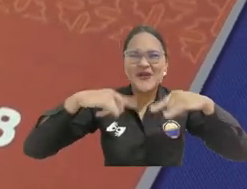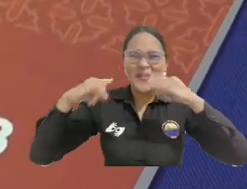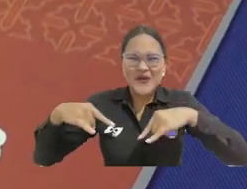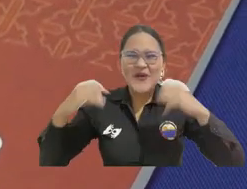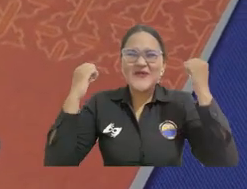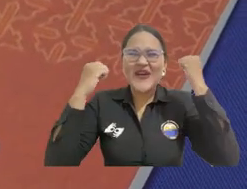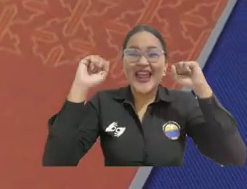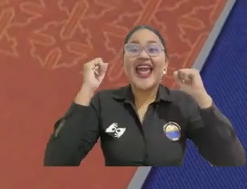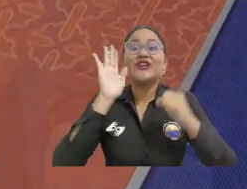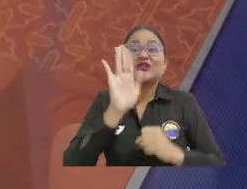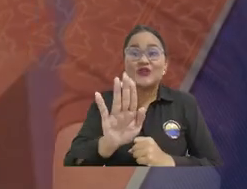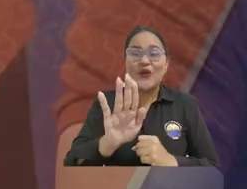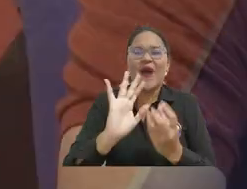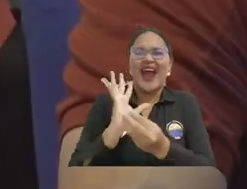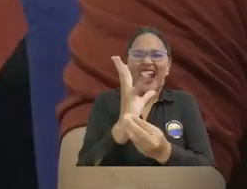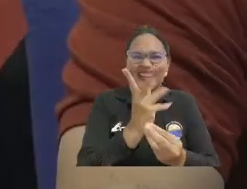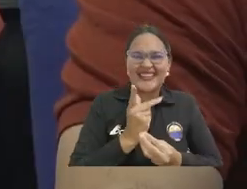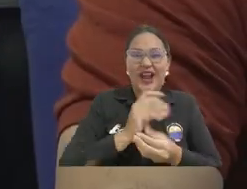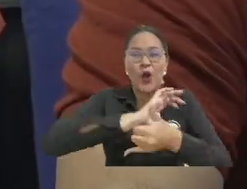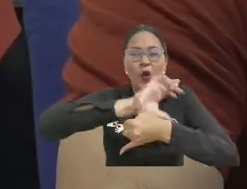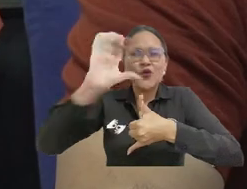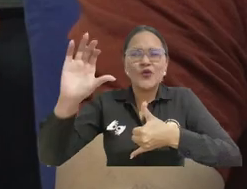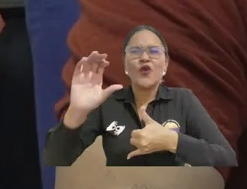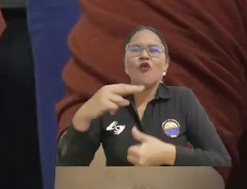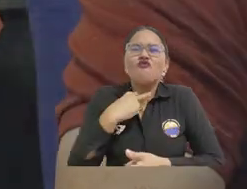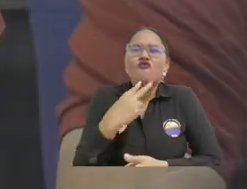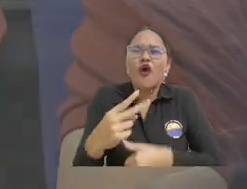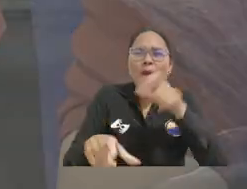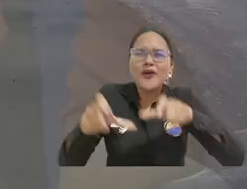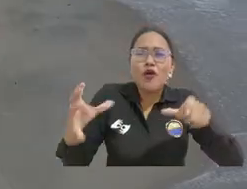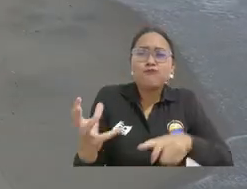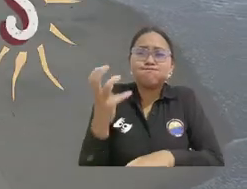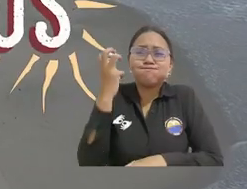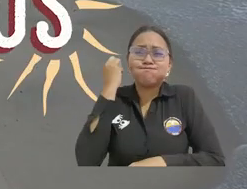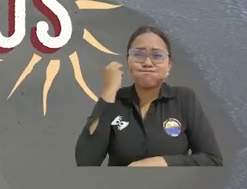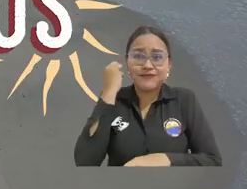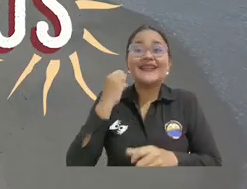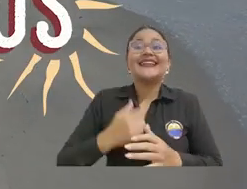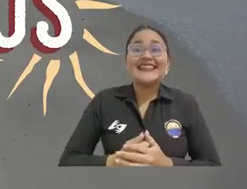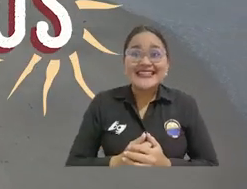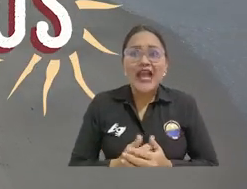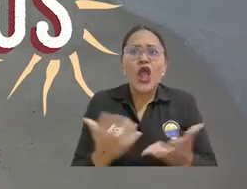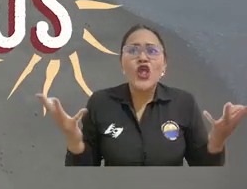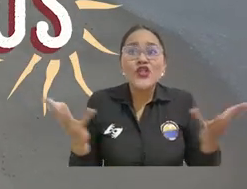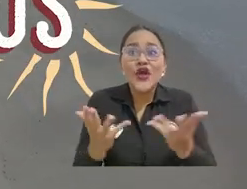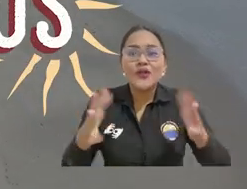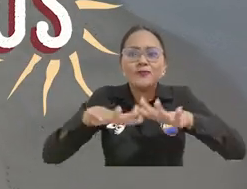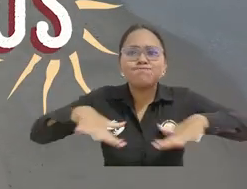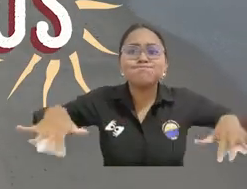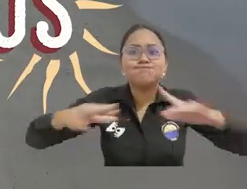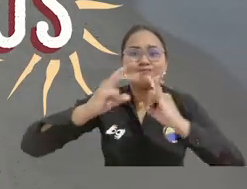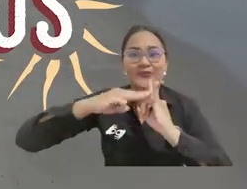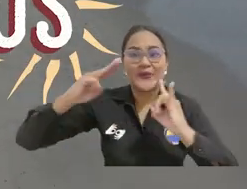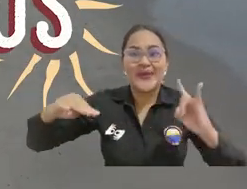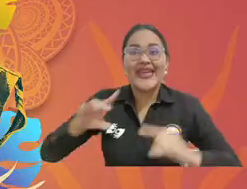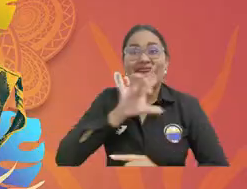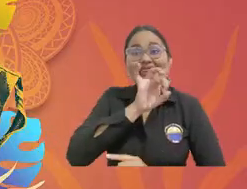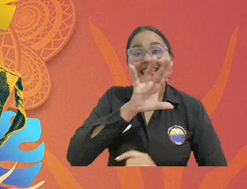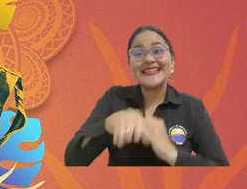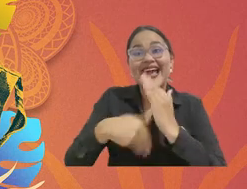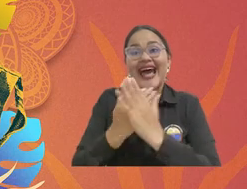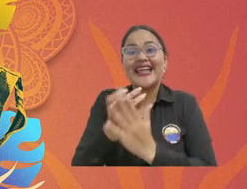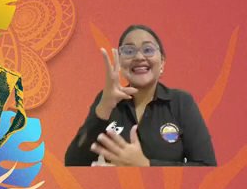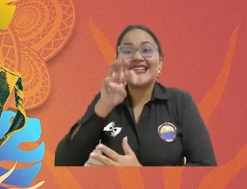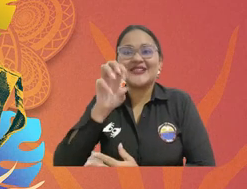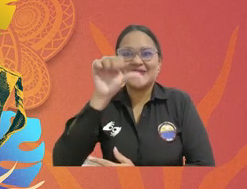de la cuarta Feria Artesanal y Cultural del Caribe Colombiano, La Voz de los Ancestros, que tendrá lugar en el campus